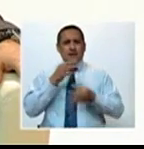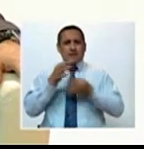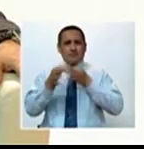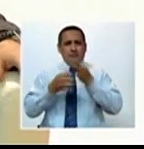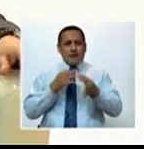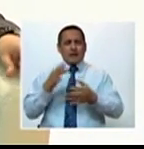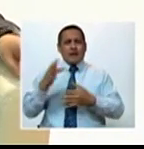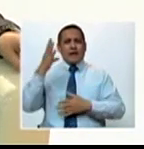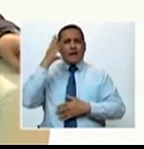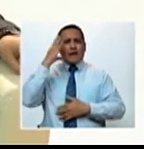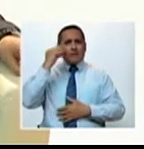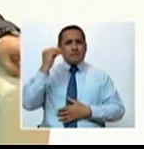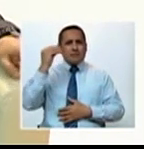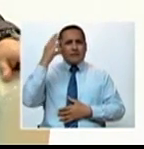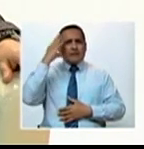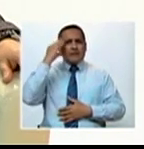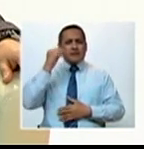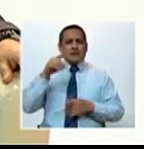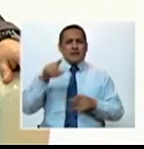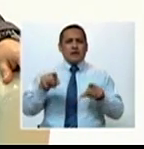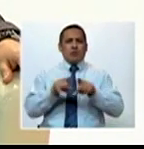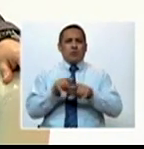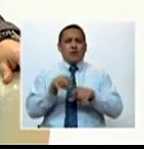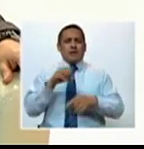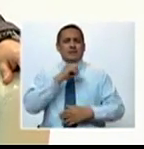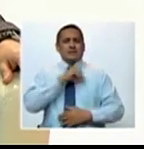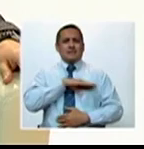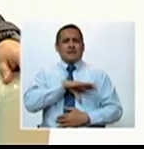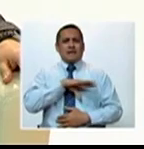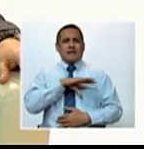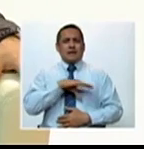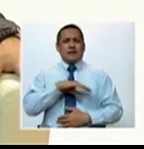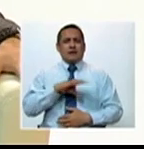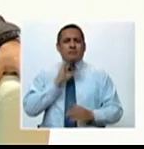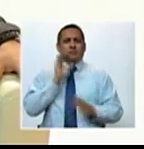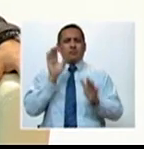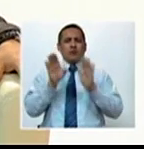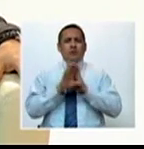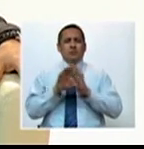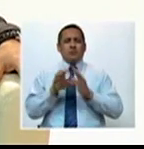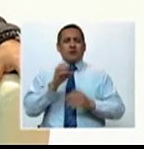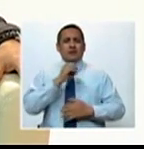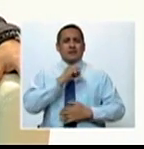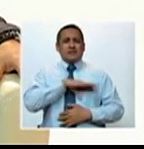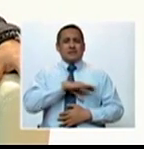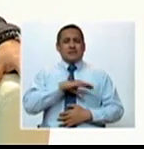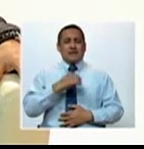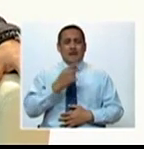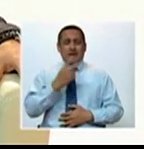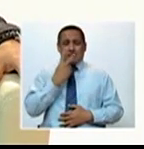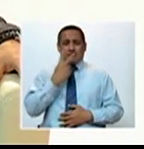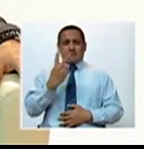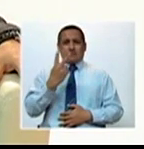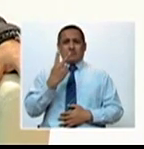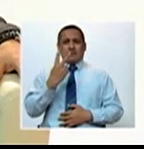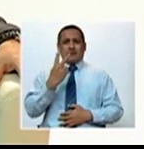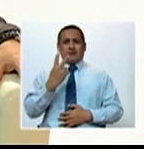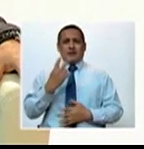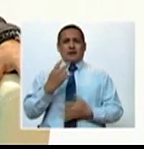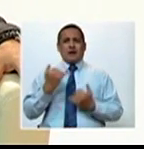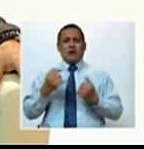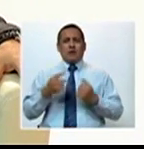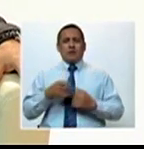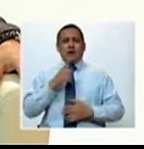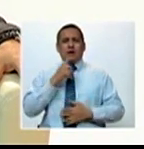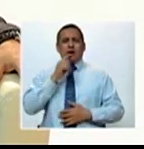hay que recoger experiencias como la de Chile, por ejemplo. A ver qué En pasó en Chile Chile. hay